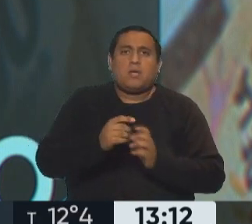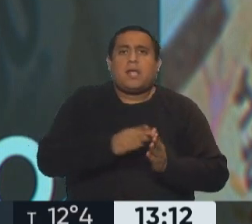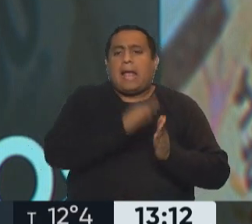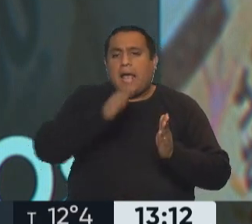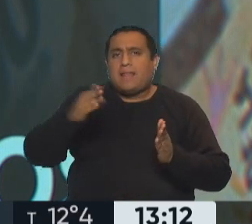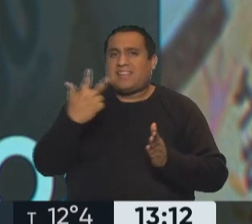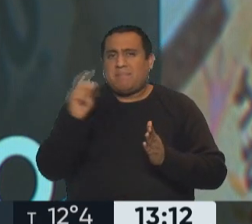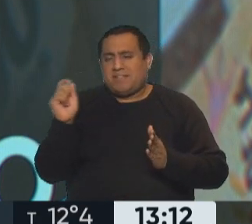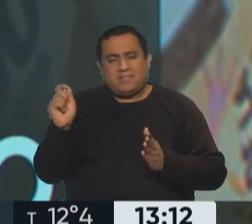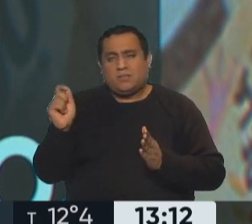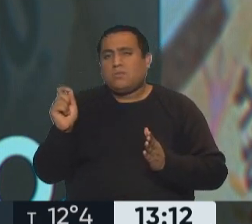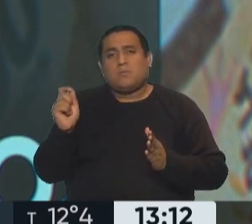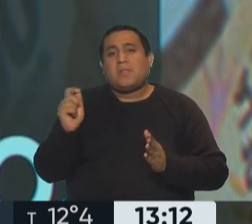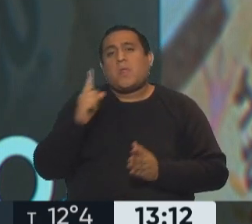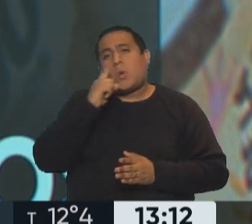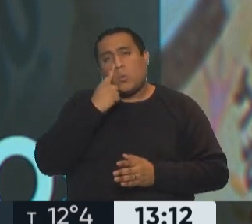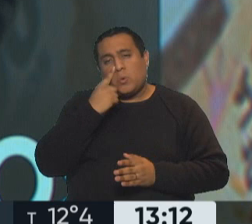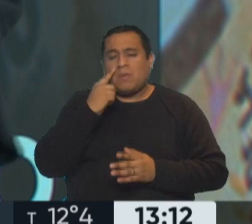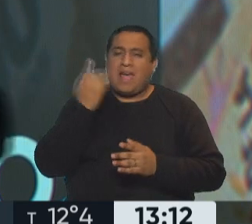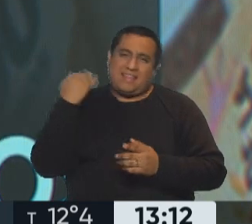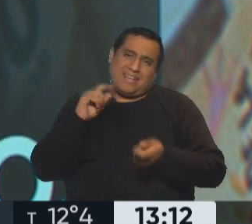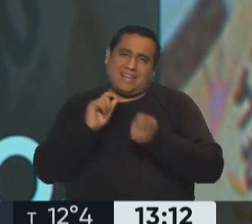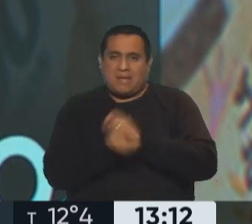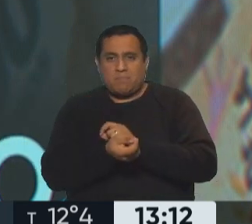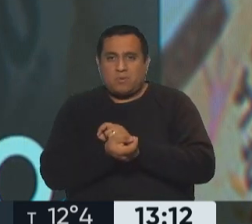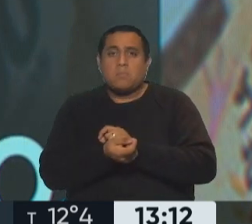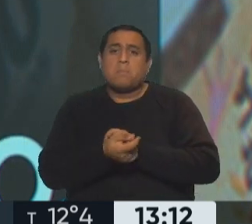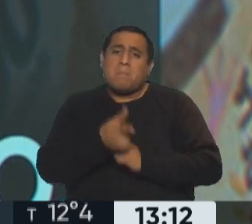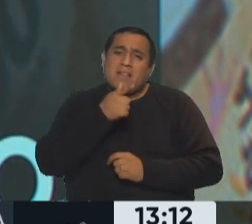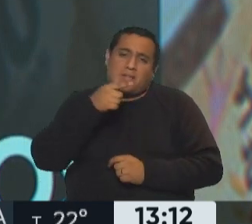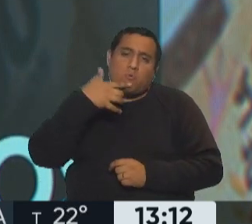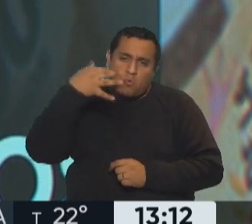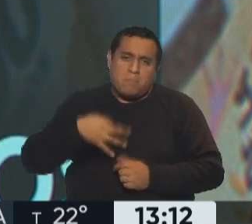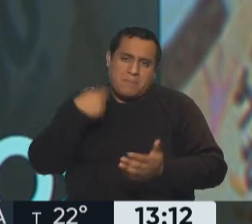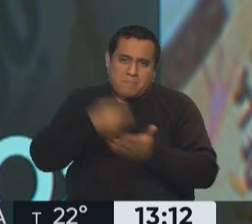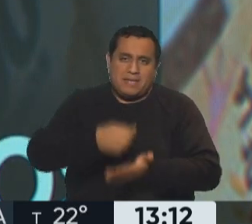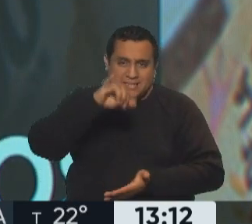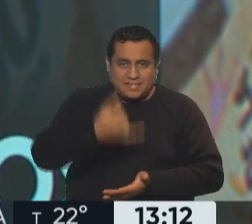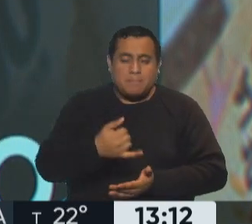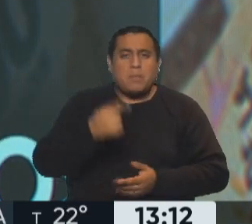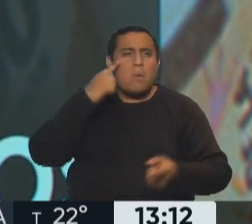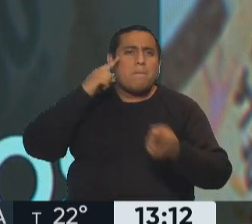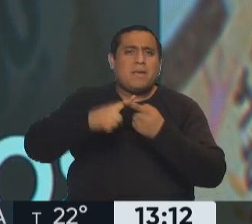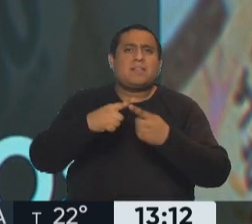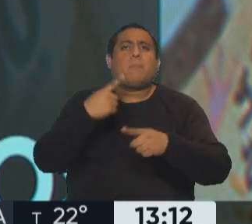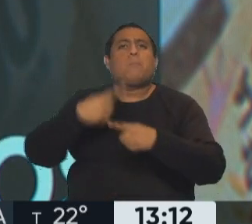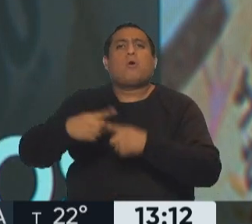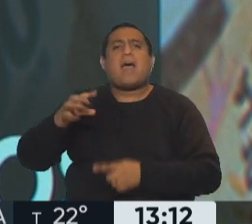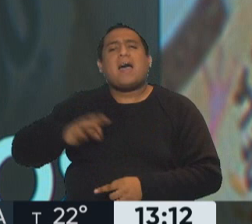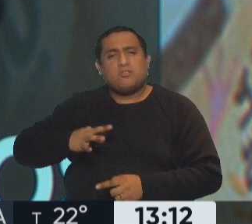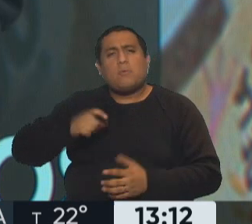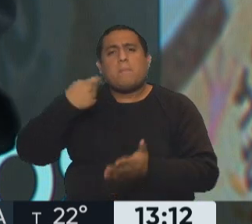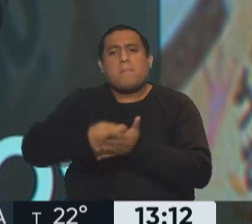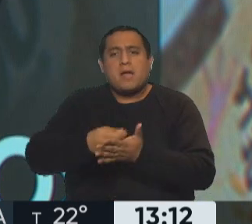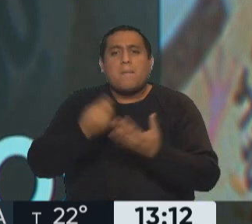había modificado la meta trimestral de junio y por eso aparentemente se cumple, sino las metas anuales para poder tener un programa